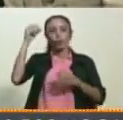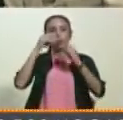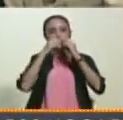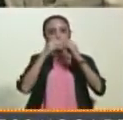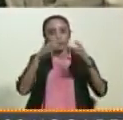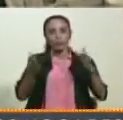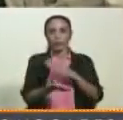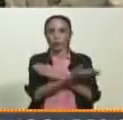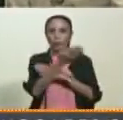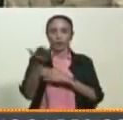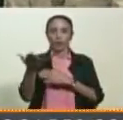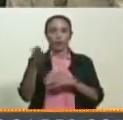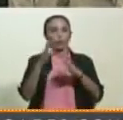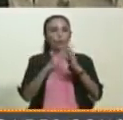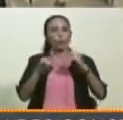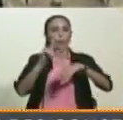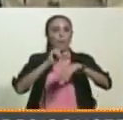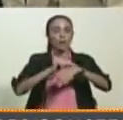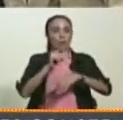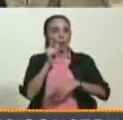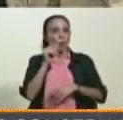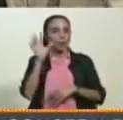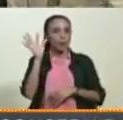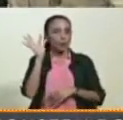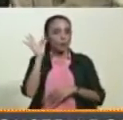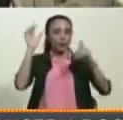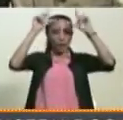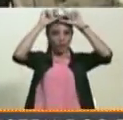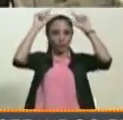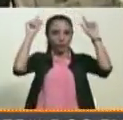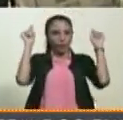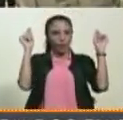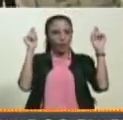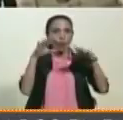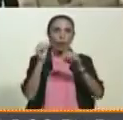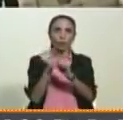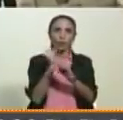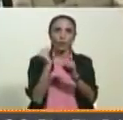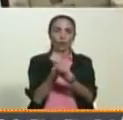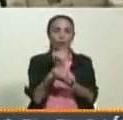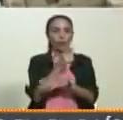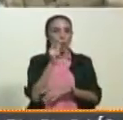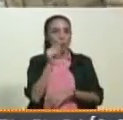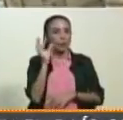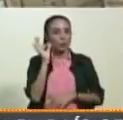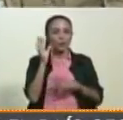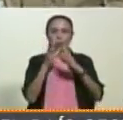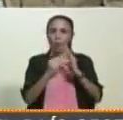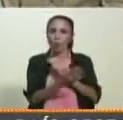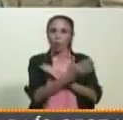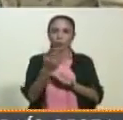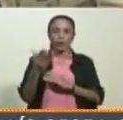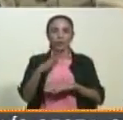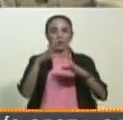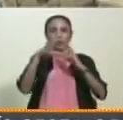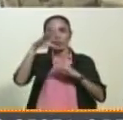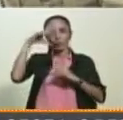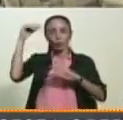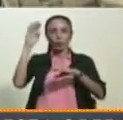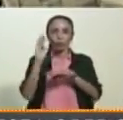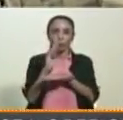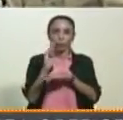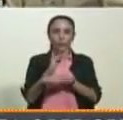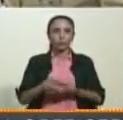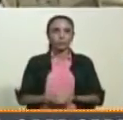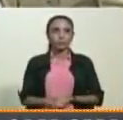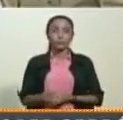Dios bendiga a sus médicos, a sus médicas, a sus enfermeros, enfermeras, a sus trabajadores que tienen esta labor hermosísima y que cada paciente